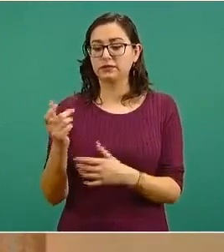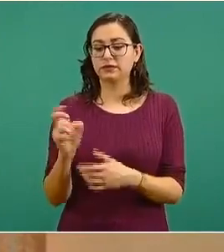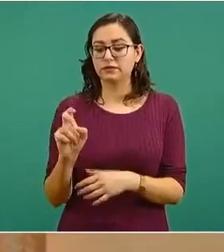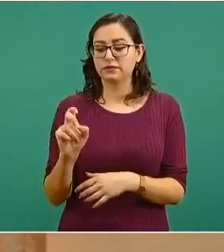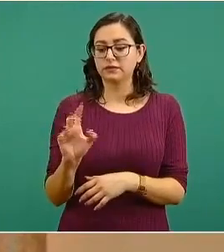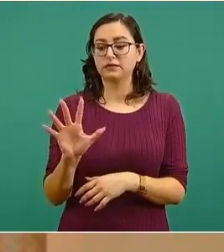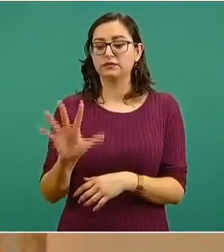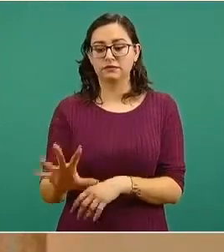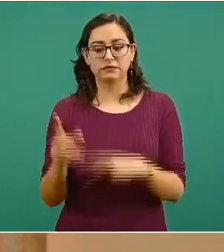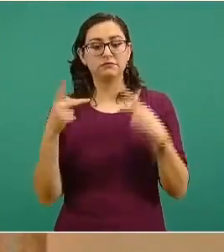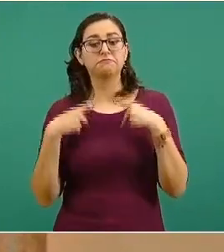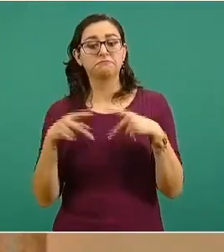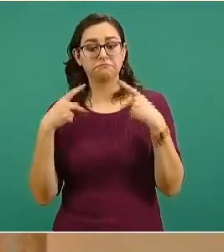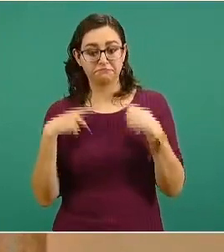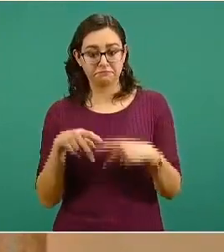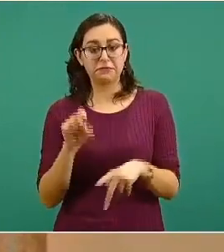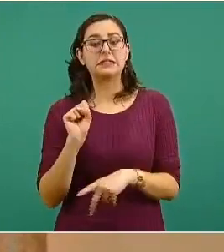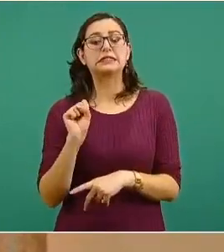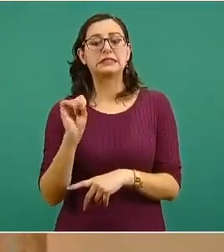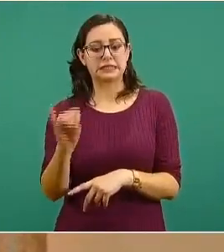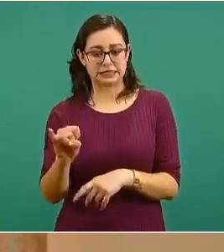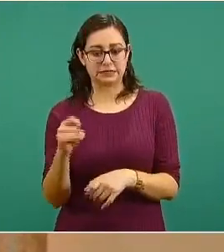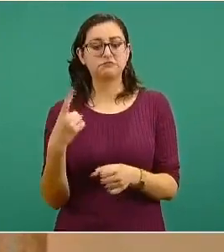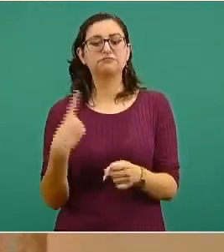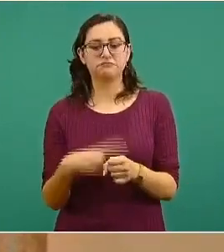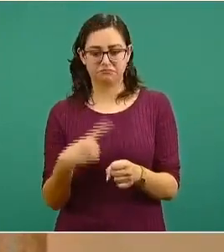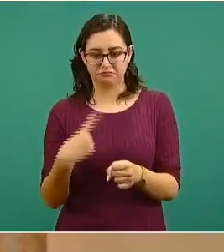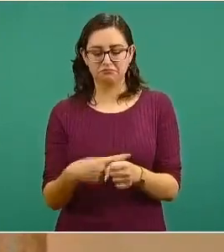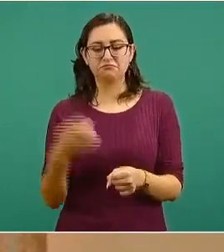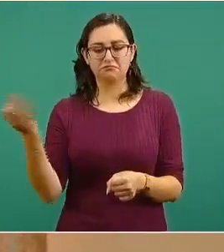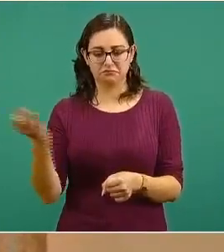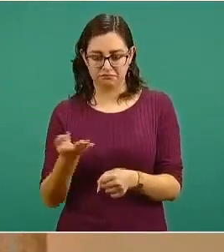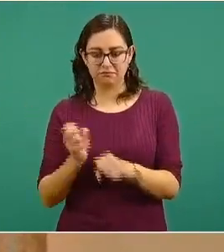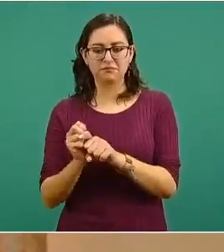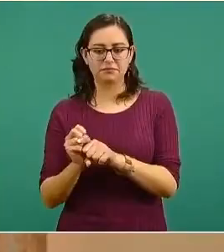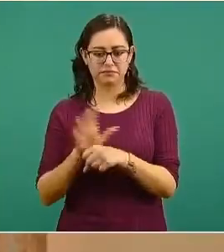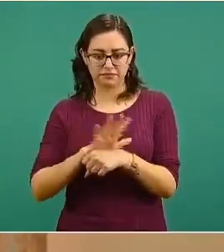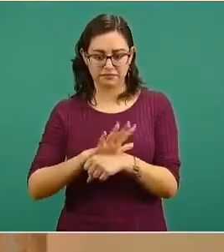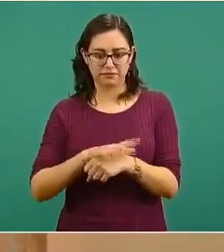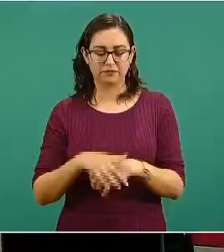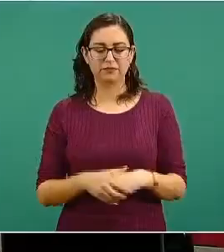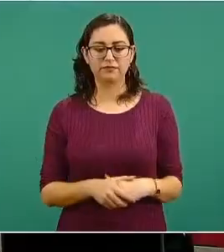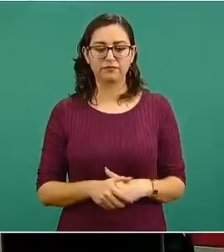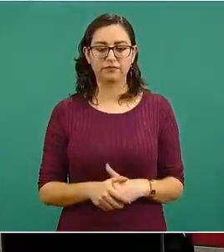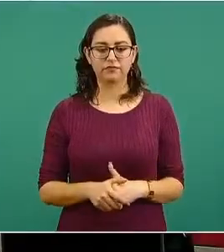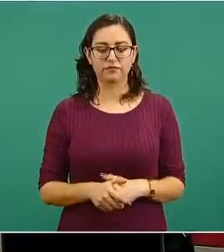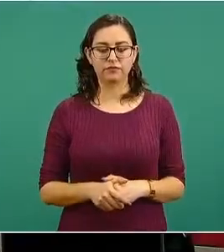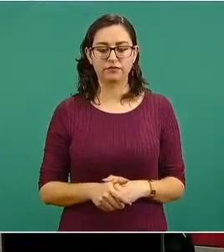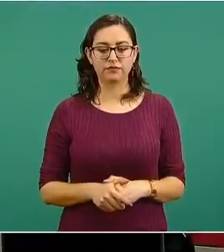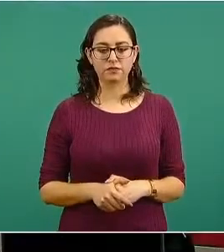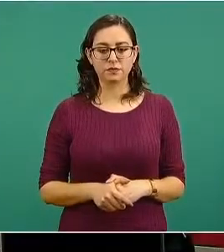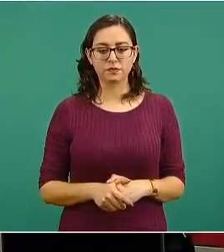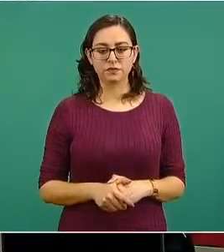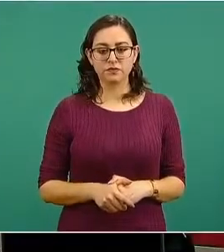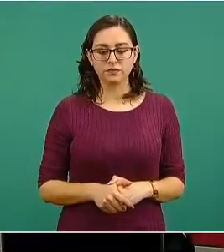1.609.735 casos confirmados que tienen un resultado positivo al virus SARS-CoV-2.